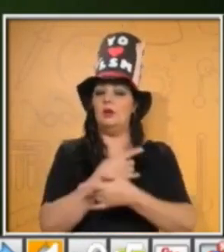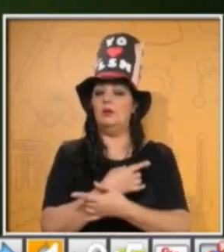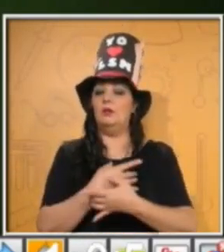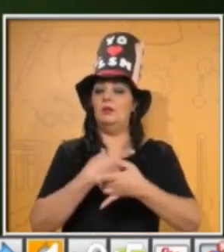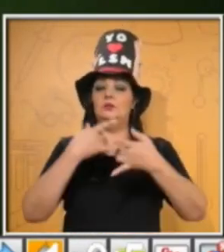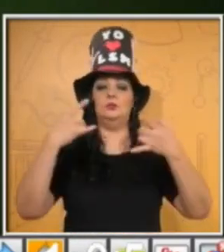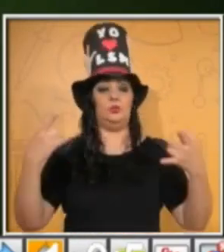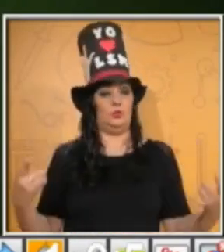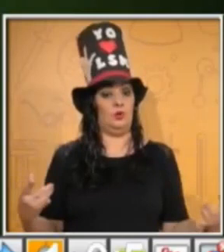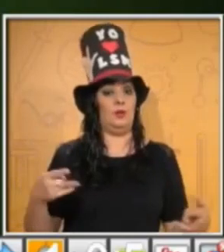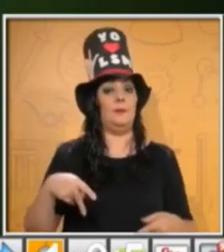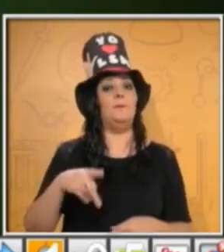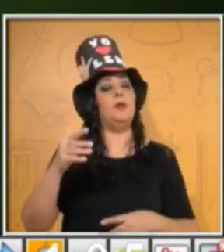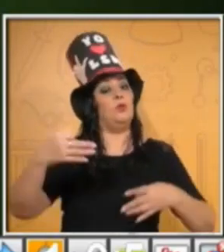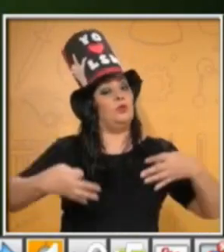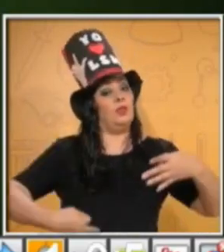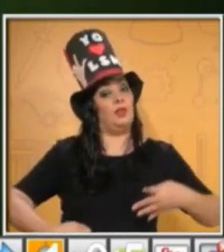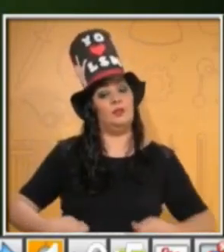se encuentra escenificada.